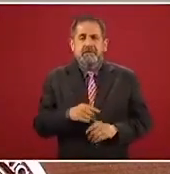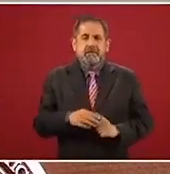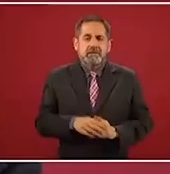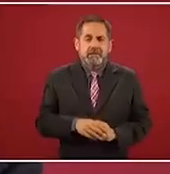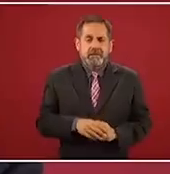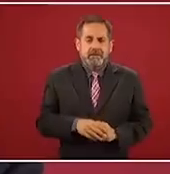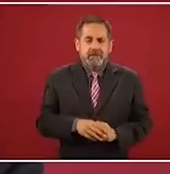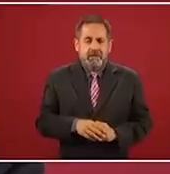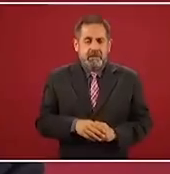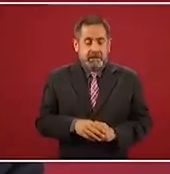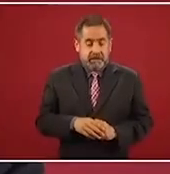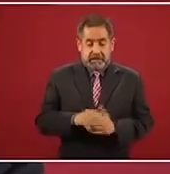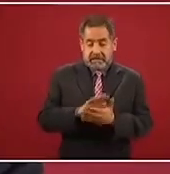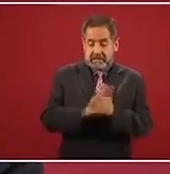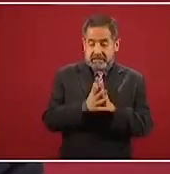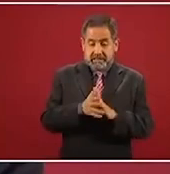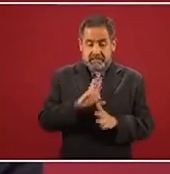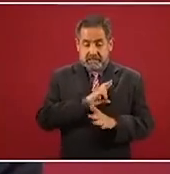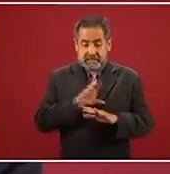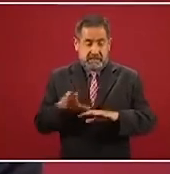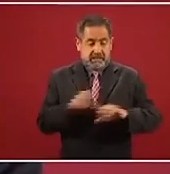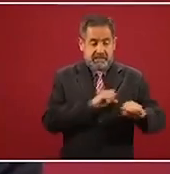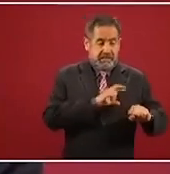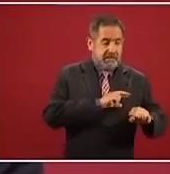el sector público,